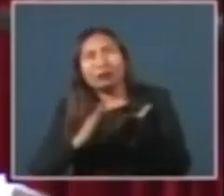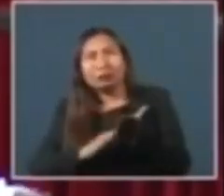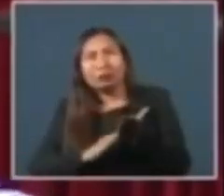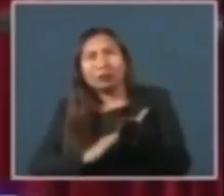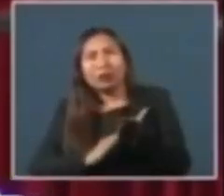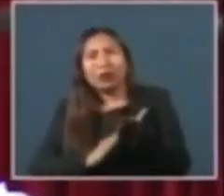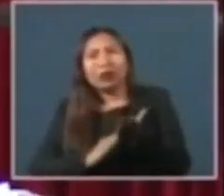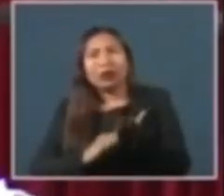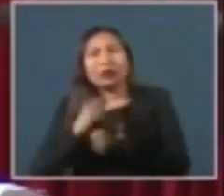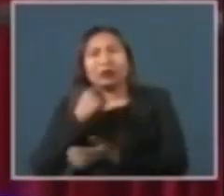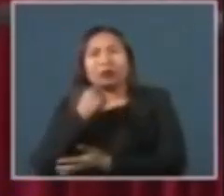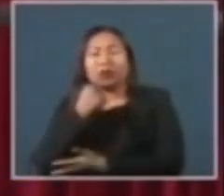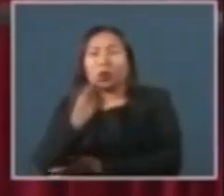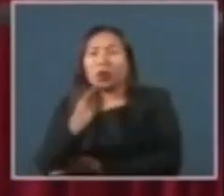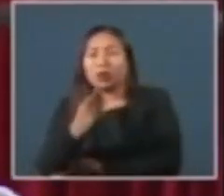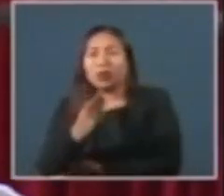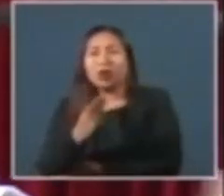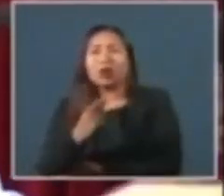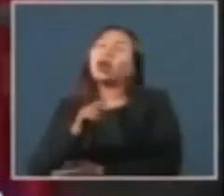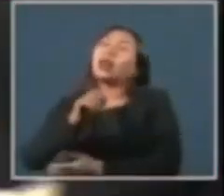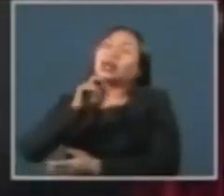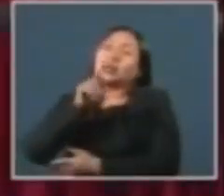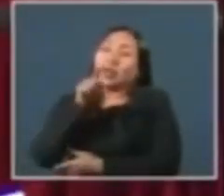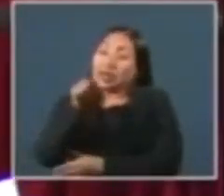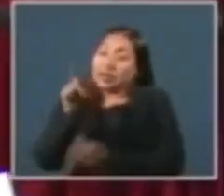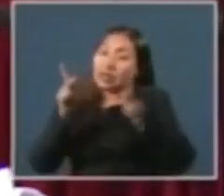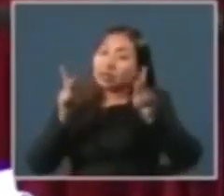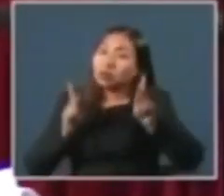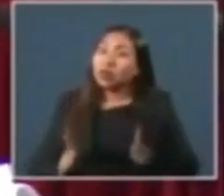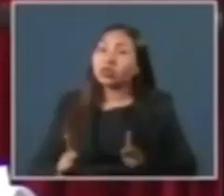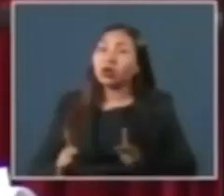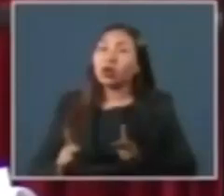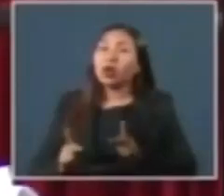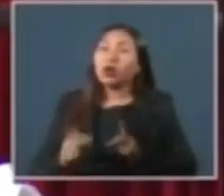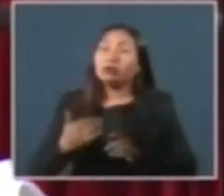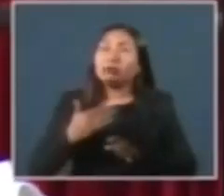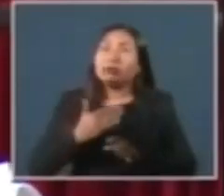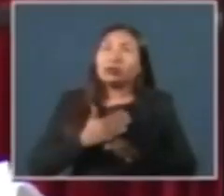ahí lo van a describir las personas, las víctimas para mí,